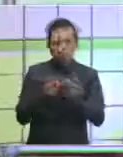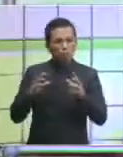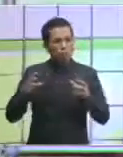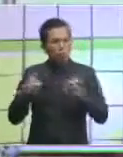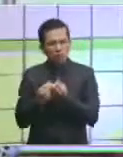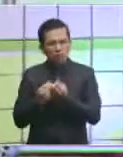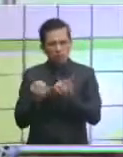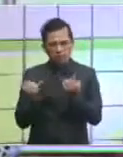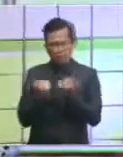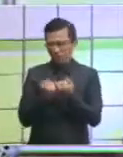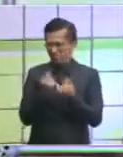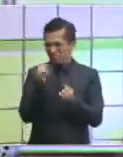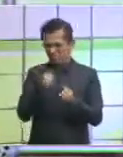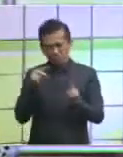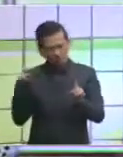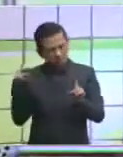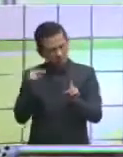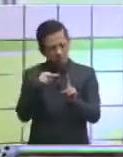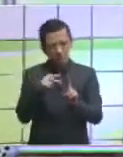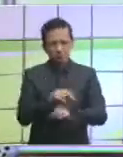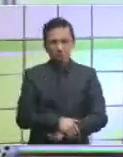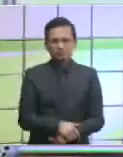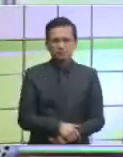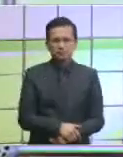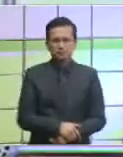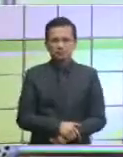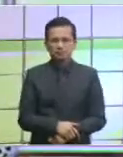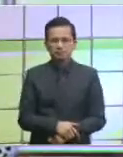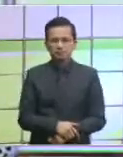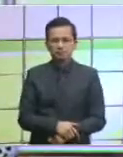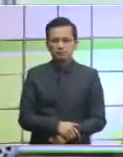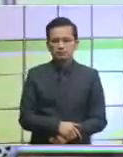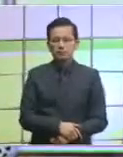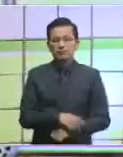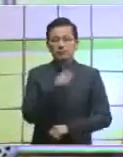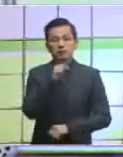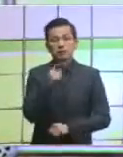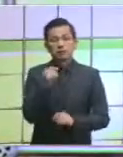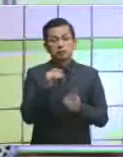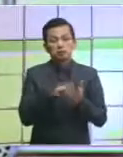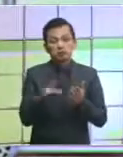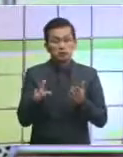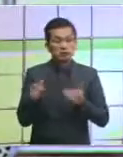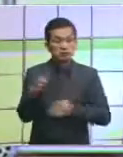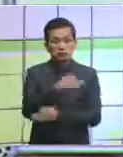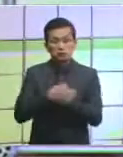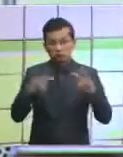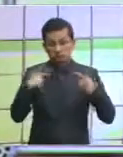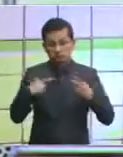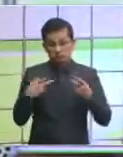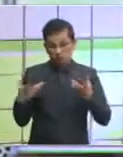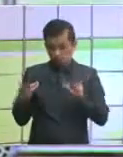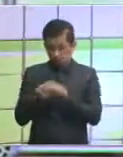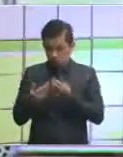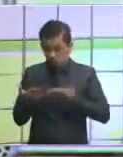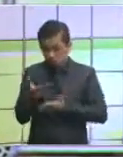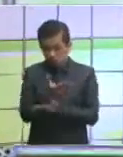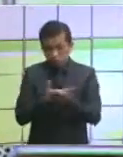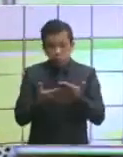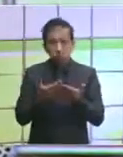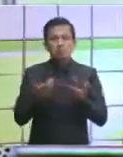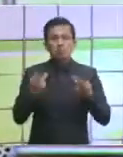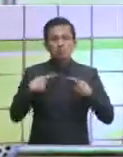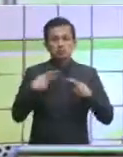misma visión y agradezco a todos los colaboradores que han estado asistiendo